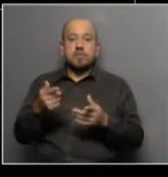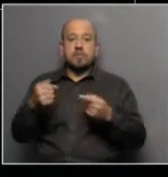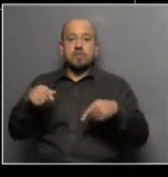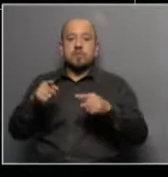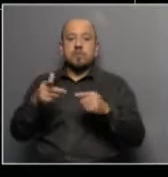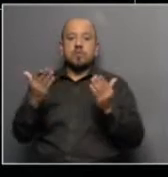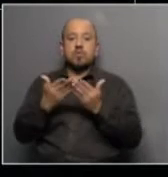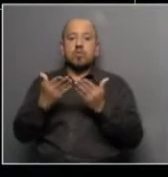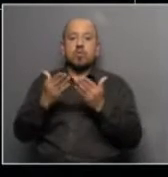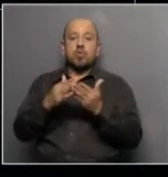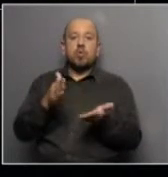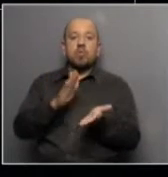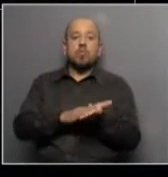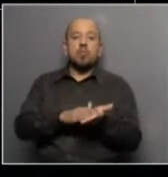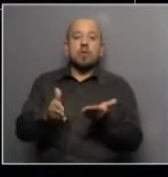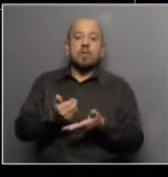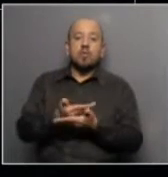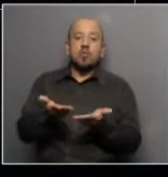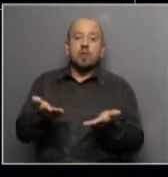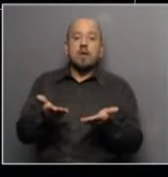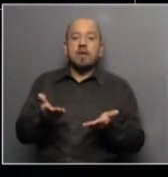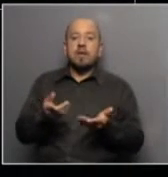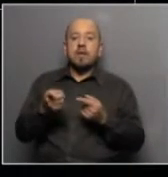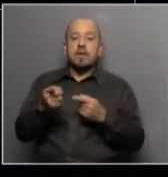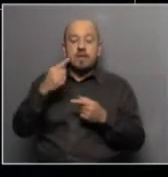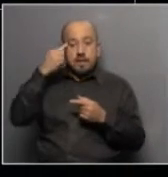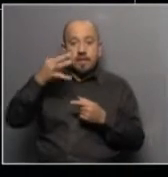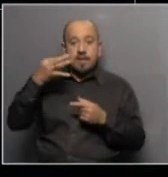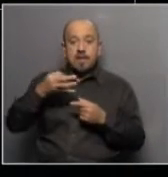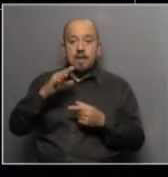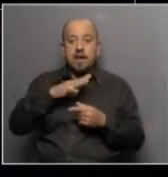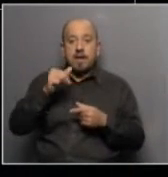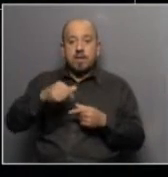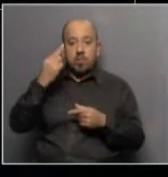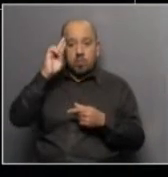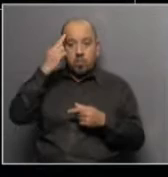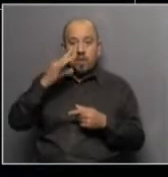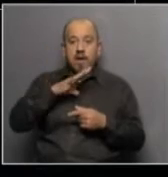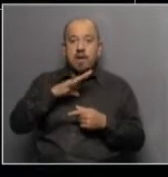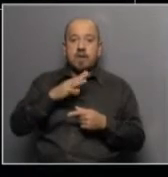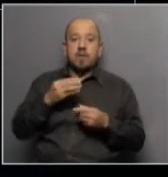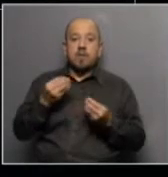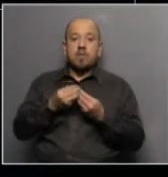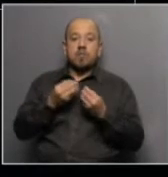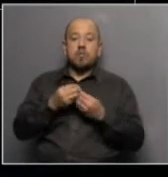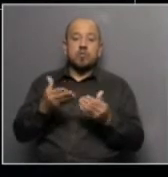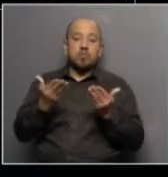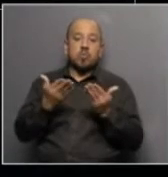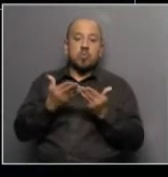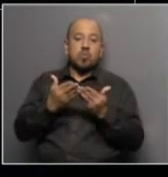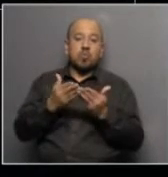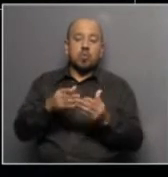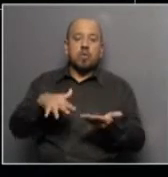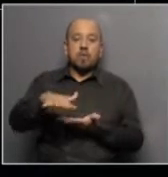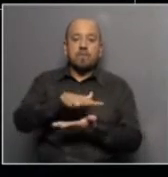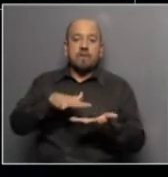su estudio, ponerlo sobre la mesa, sacarlos a la luz. La realidad es que sí, es que en Uruguay los barrios privados son un fenómeno muy, muy poco estudiado, a diferencia capaz que en otros